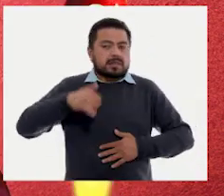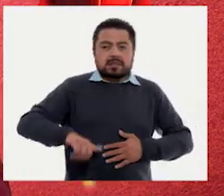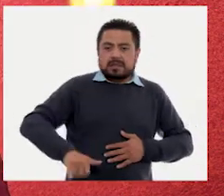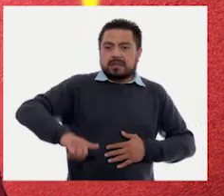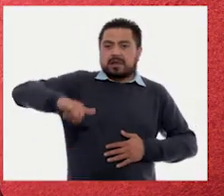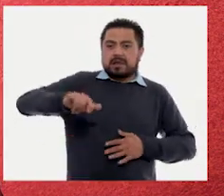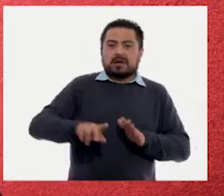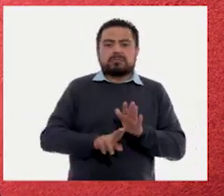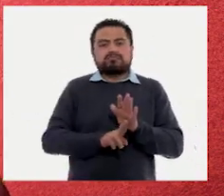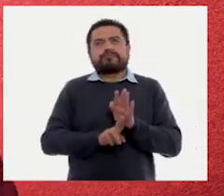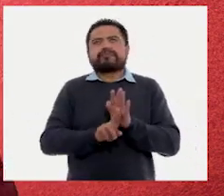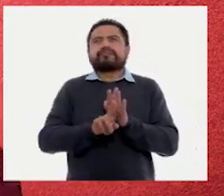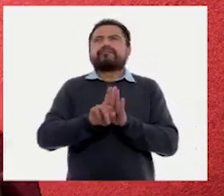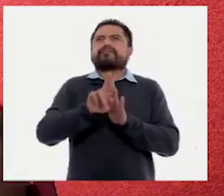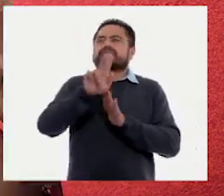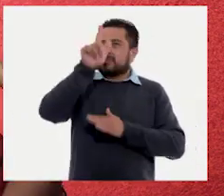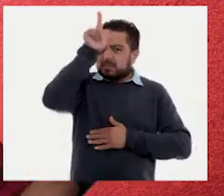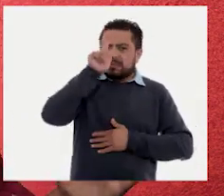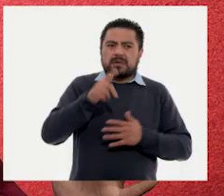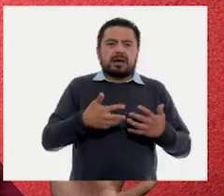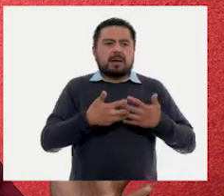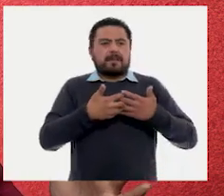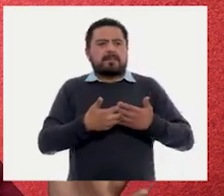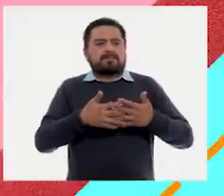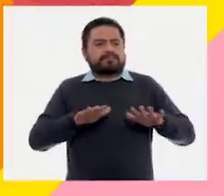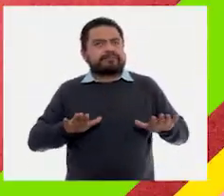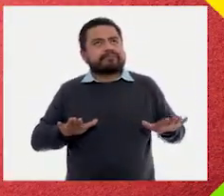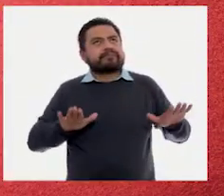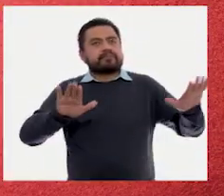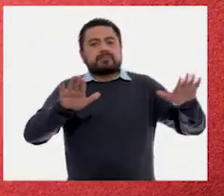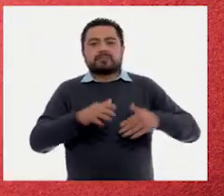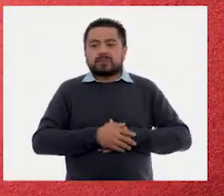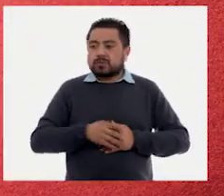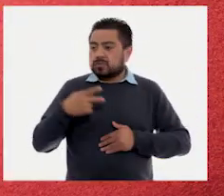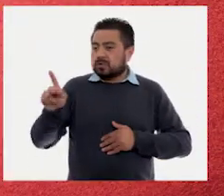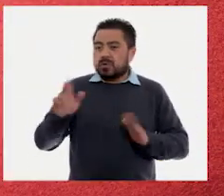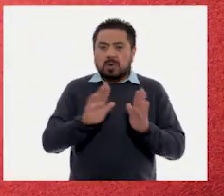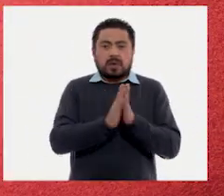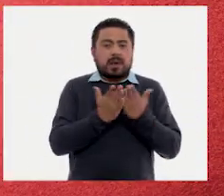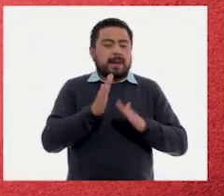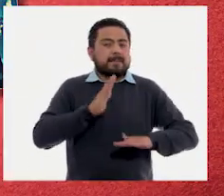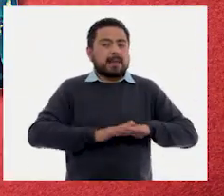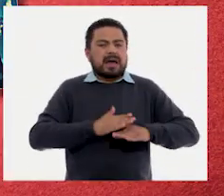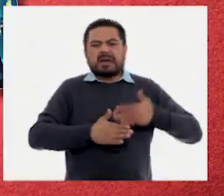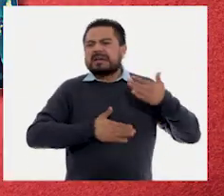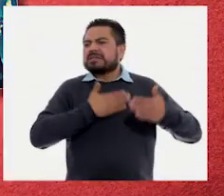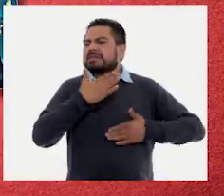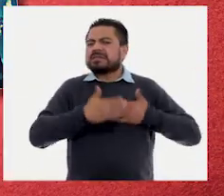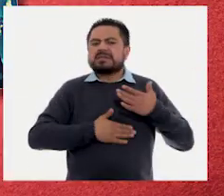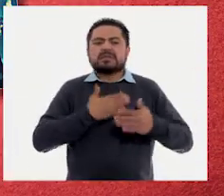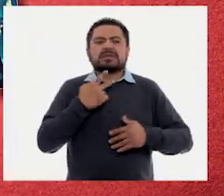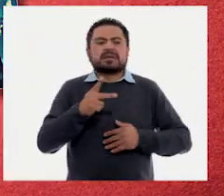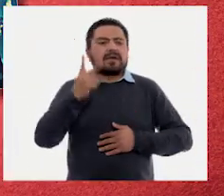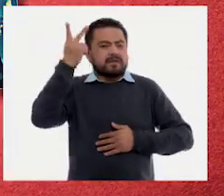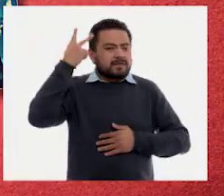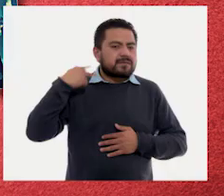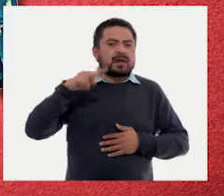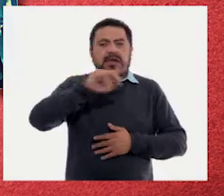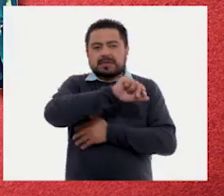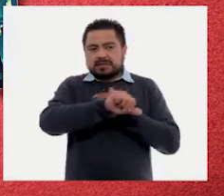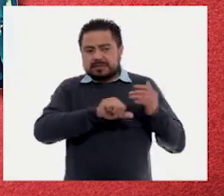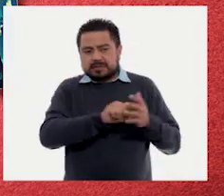los cohetes a la luna y máquinas voladoras. Sus libros que más celebramos son Viaje al centro de la